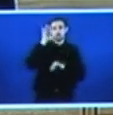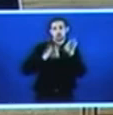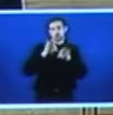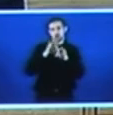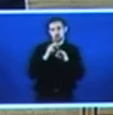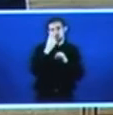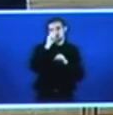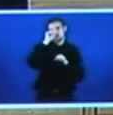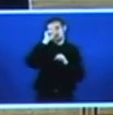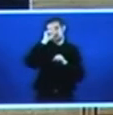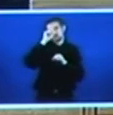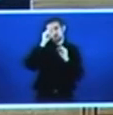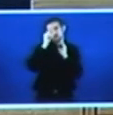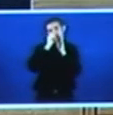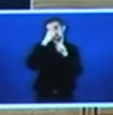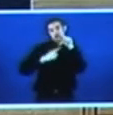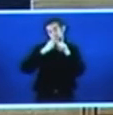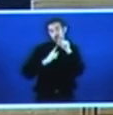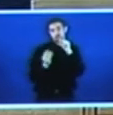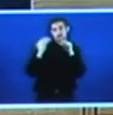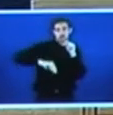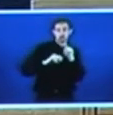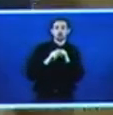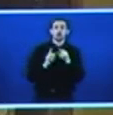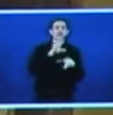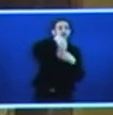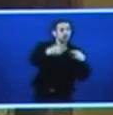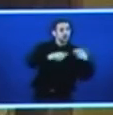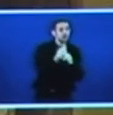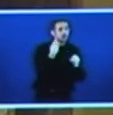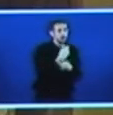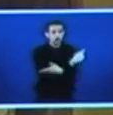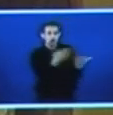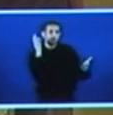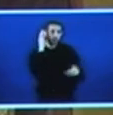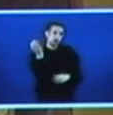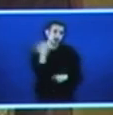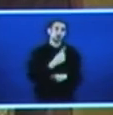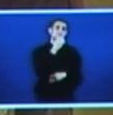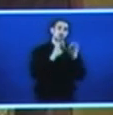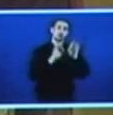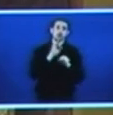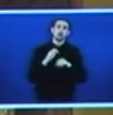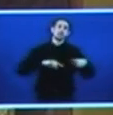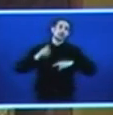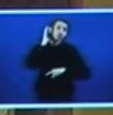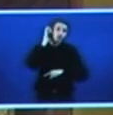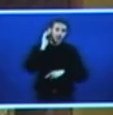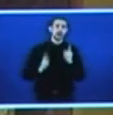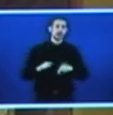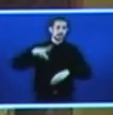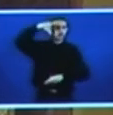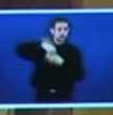medio, ten presencia as mulleres no mercado laboral galego. Directoras e xerentes, nunca nunha